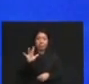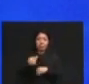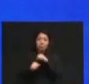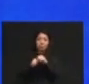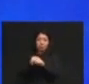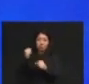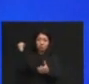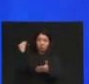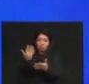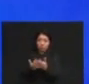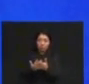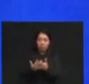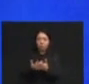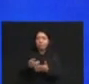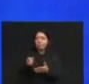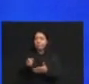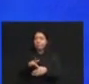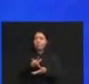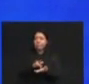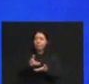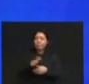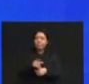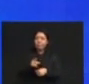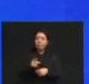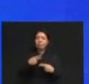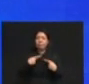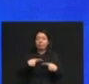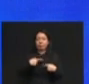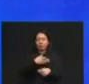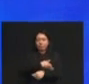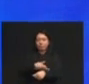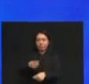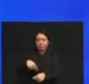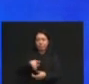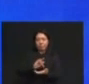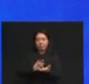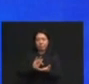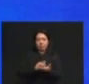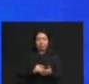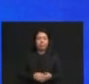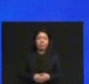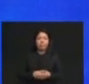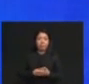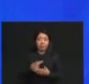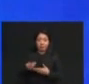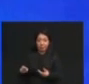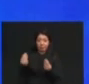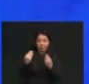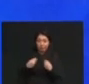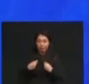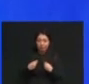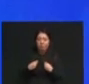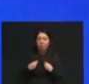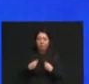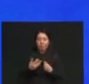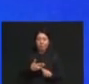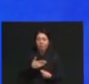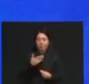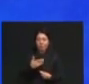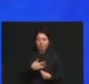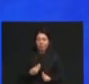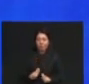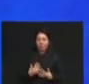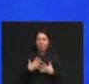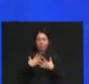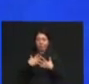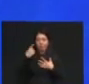no habrían sido posibles. El premio al emprendimiento social Eugenio García Sada nos inspira a continuar nuestra